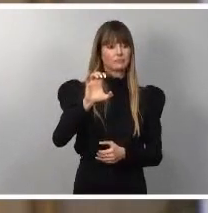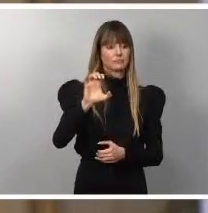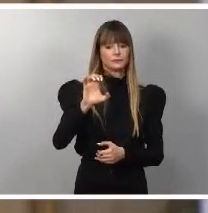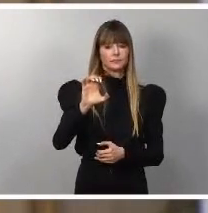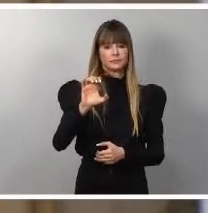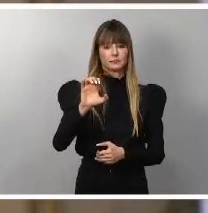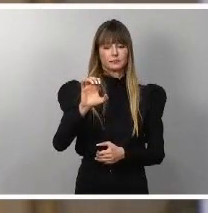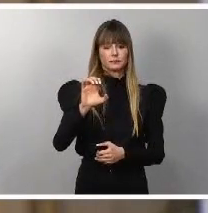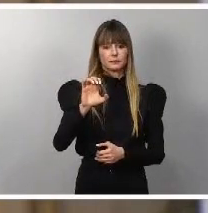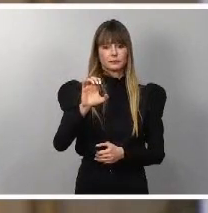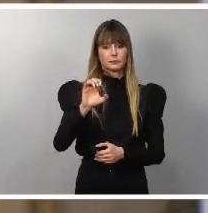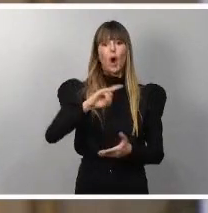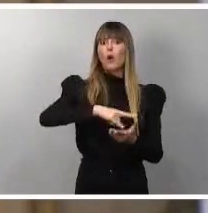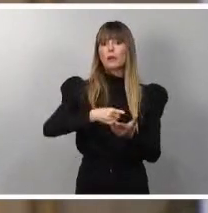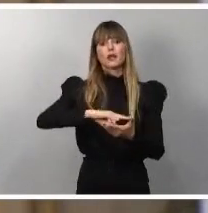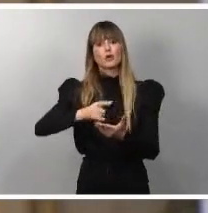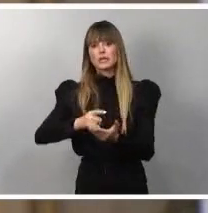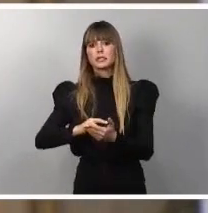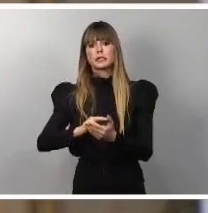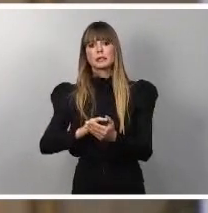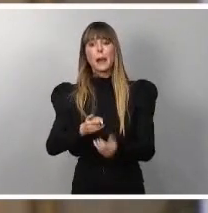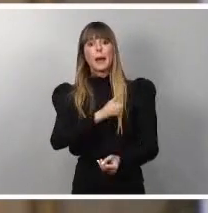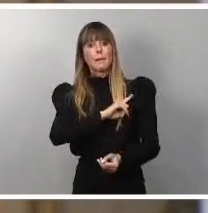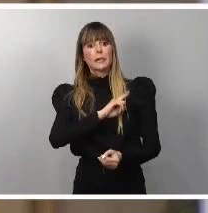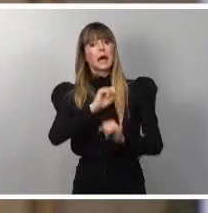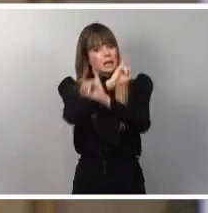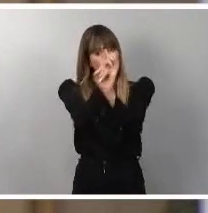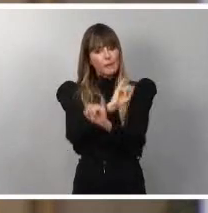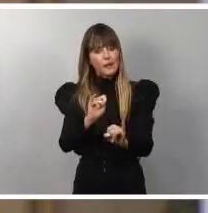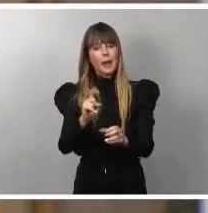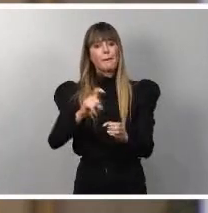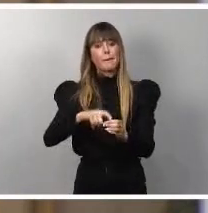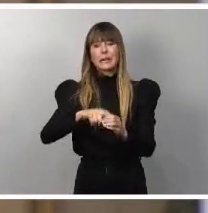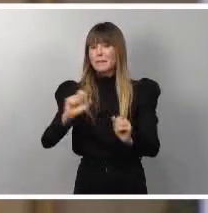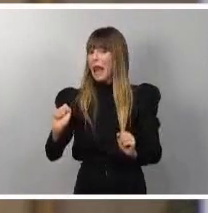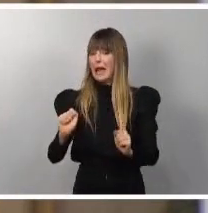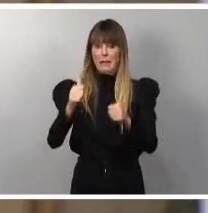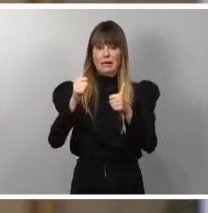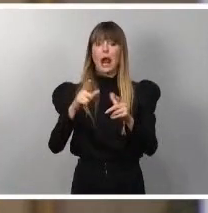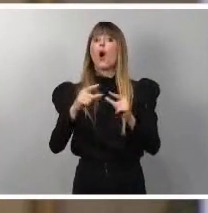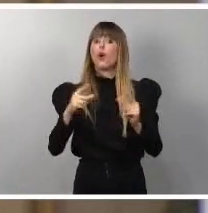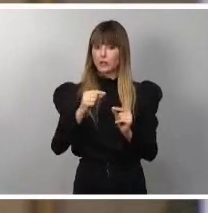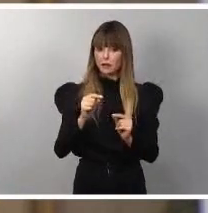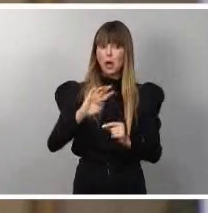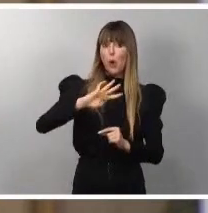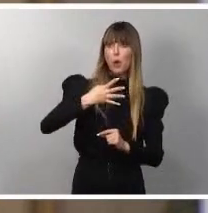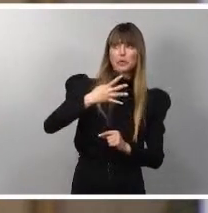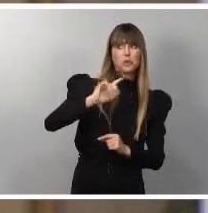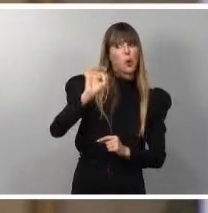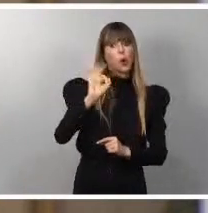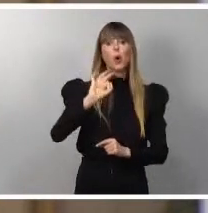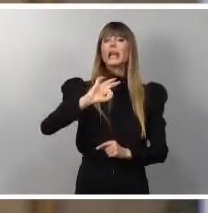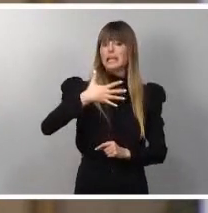más misiones militares de paz en el marco de la OTAN. Y si no somos el cuarto, somos el quinto dentro de la